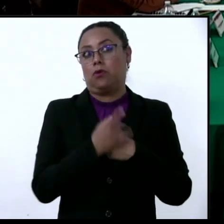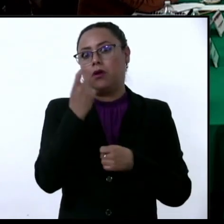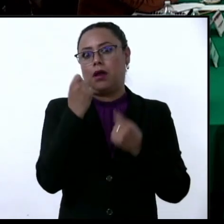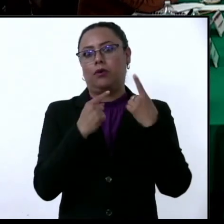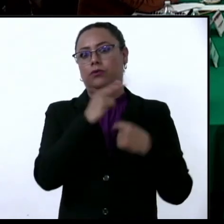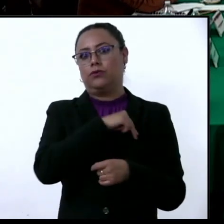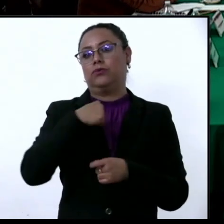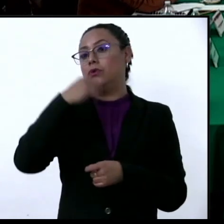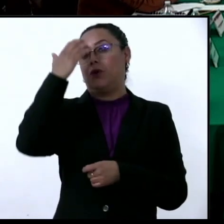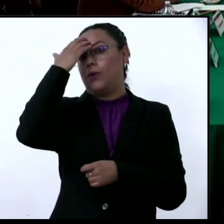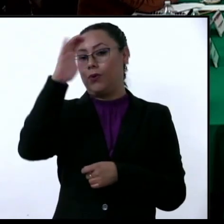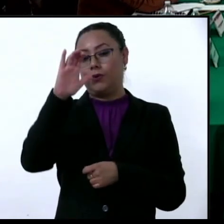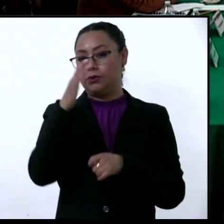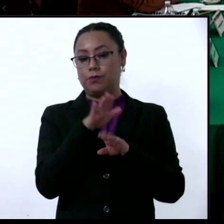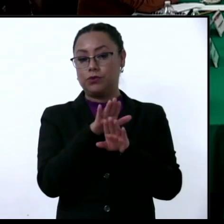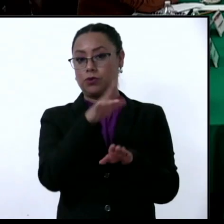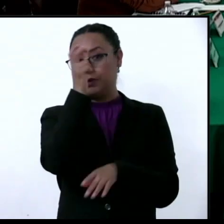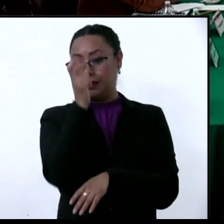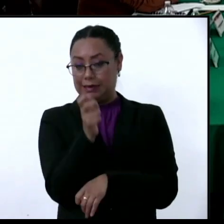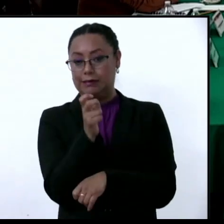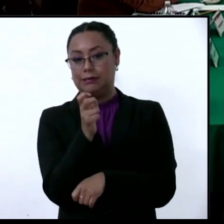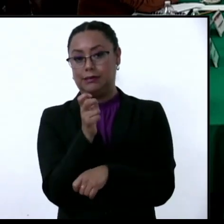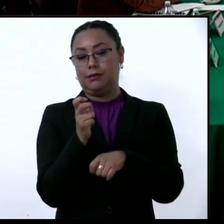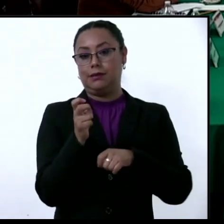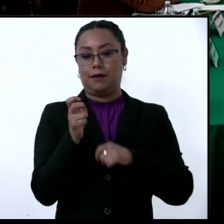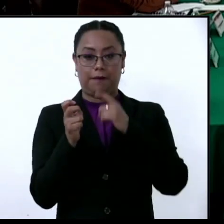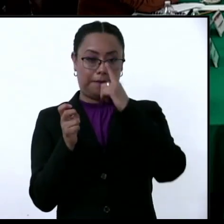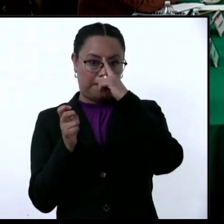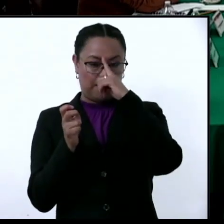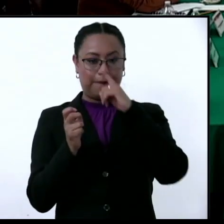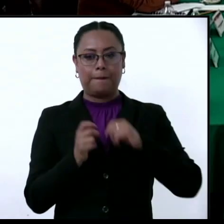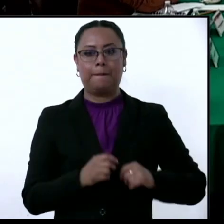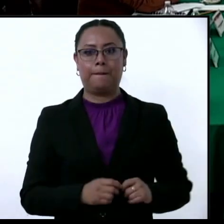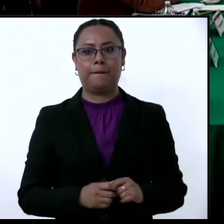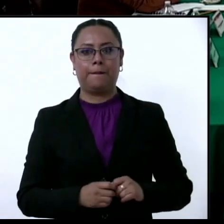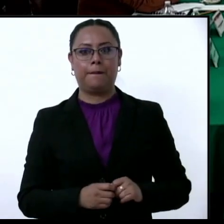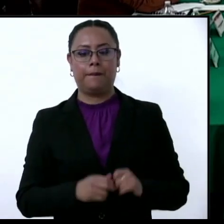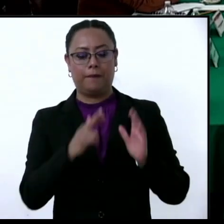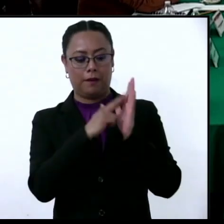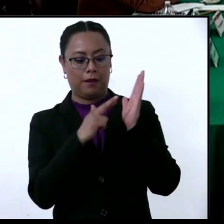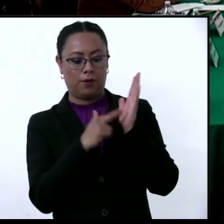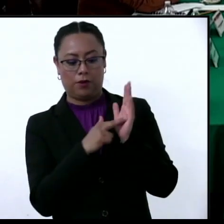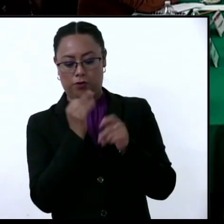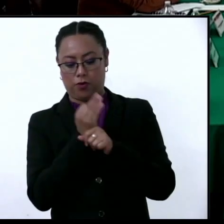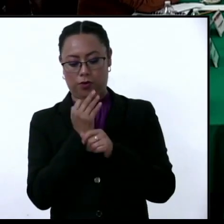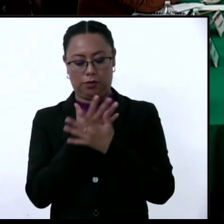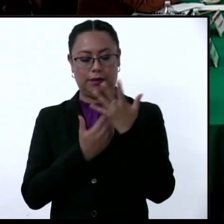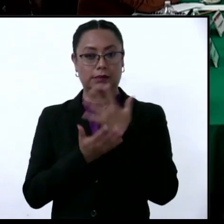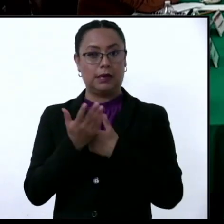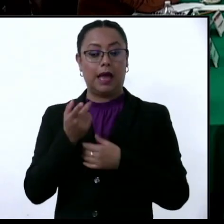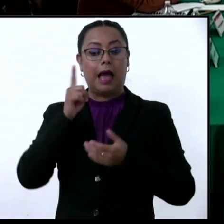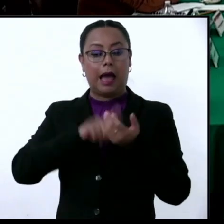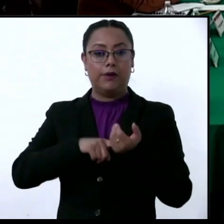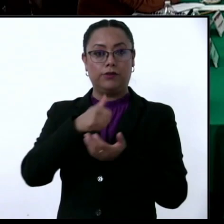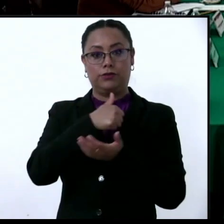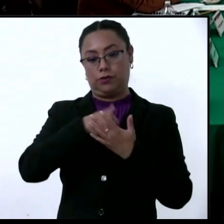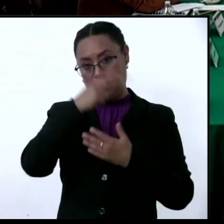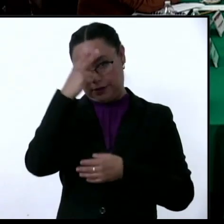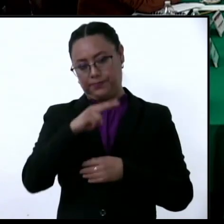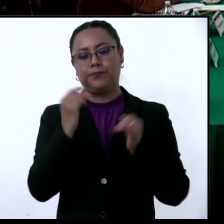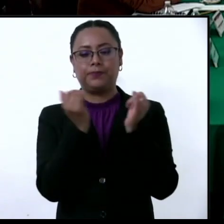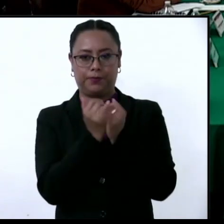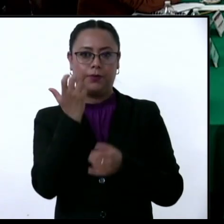conocimiento, de cómo funciona esta regulación que se está haciendo en la ciudad.